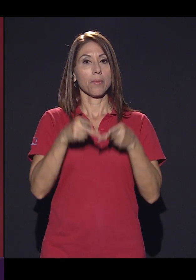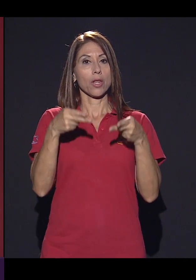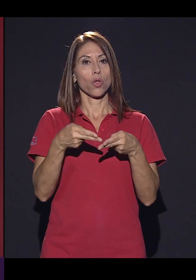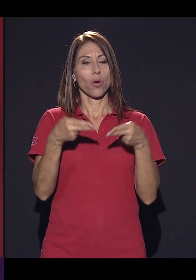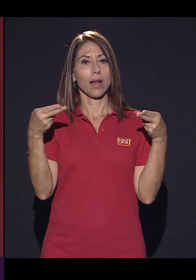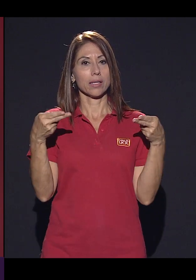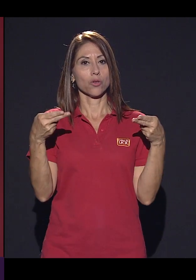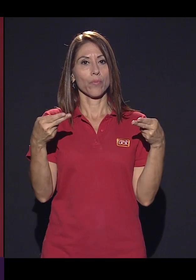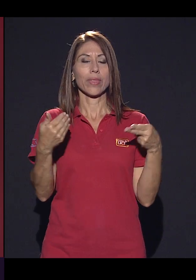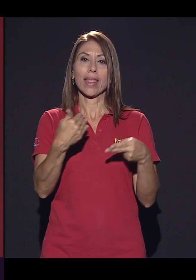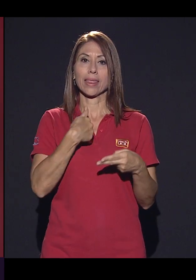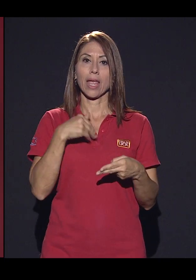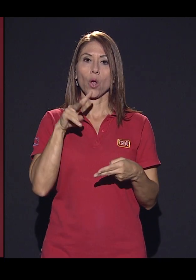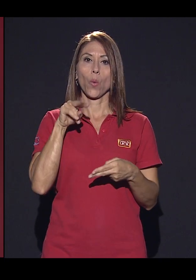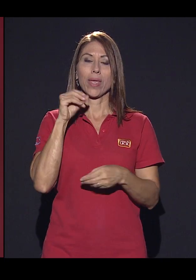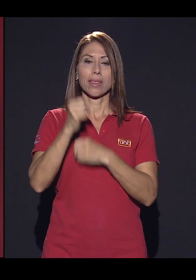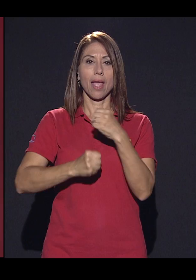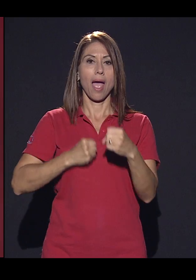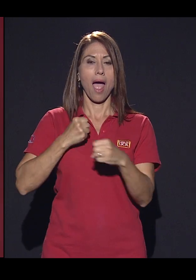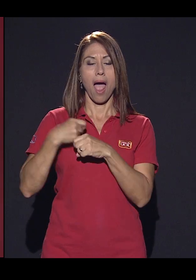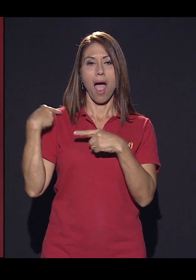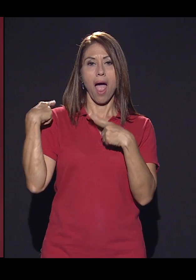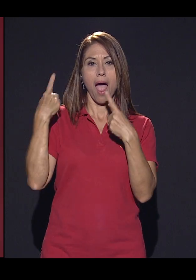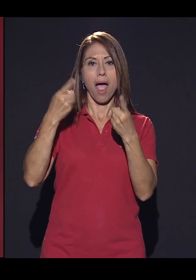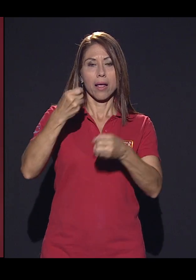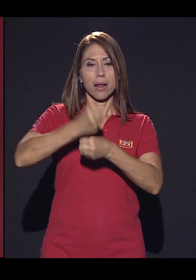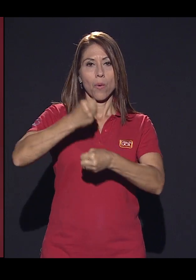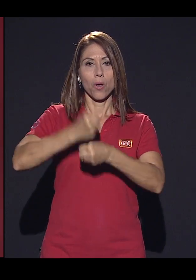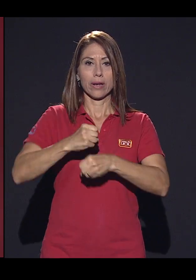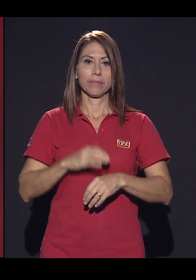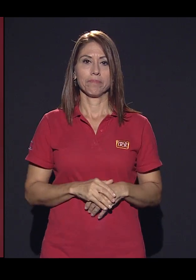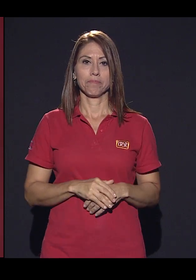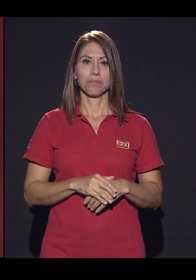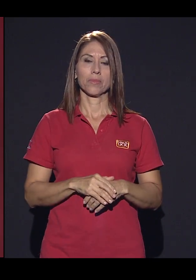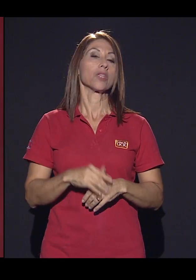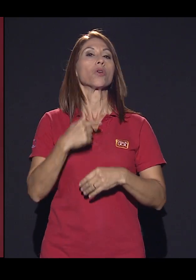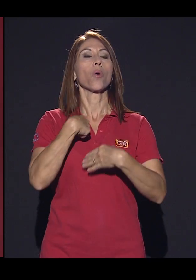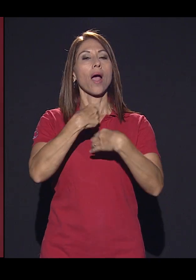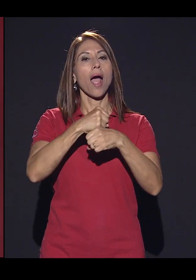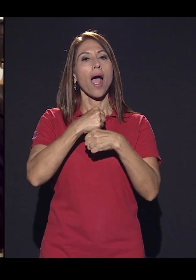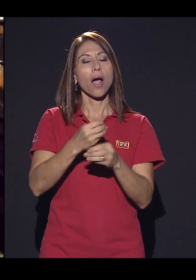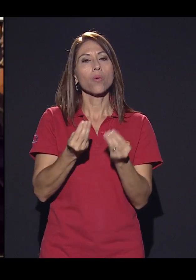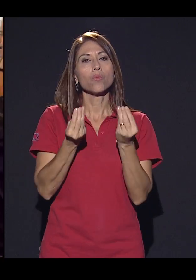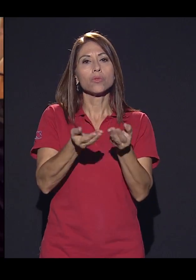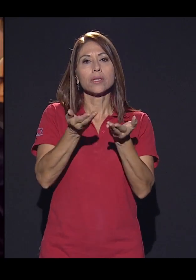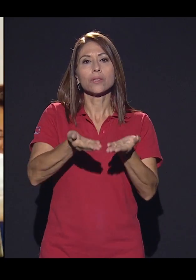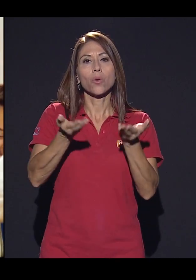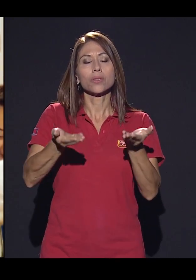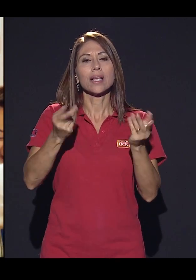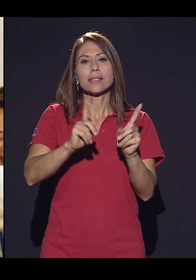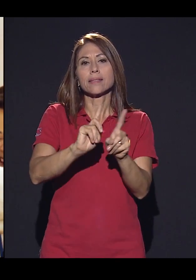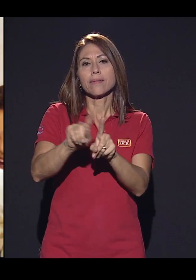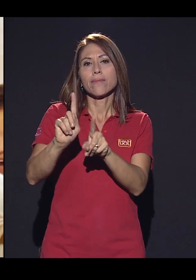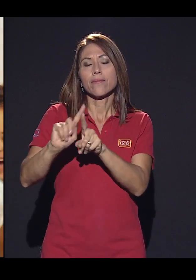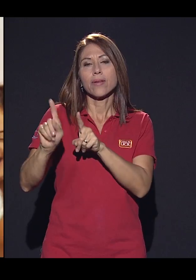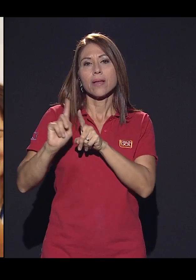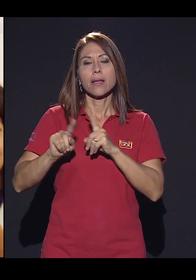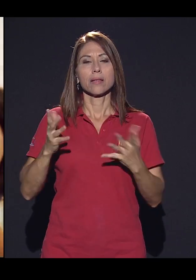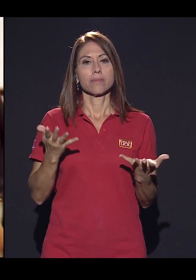el Procuración, tengo 20 años laborando. Hago muchas cosas